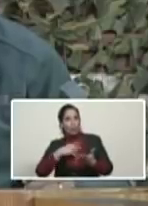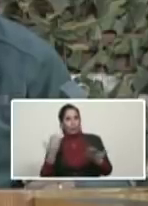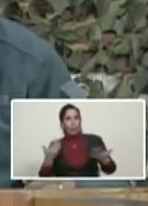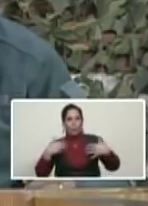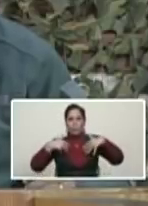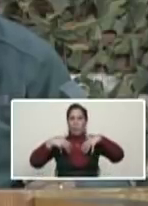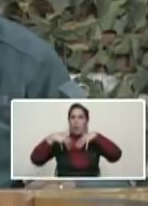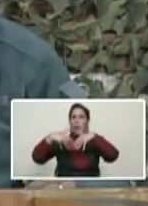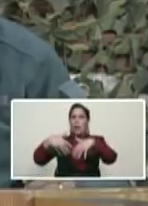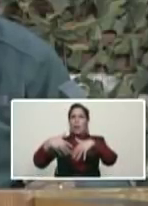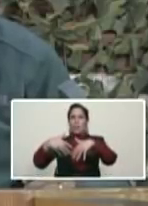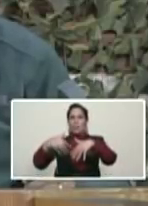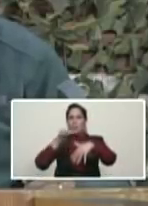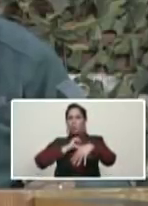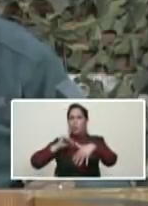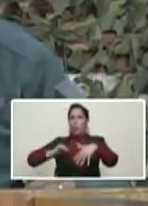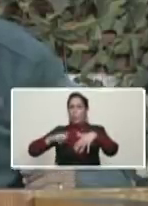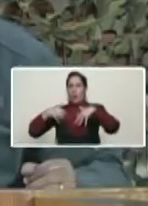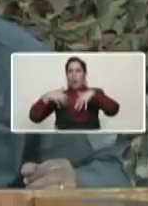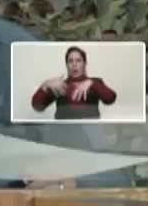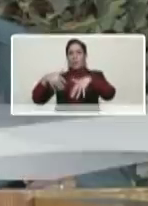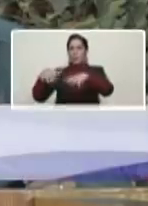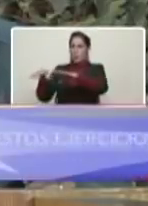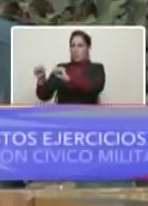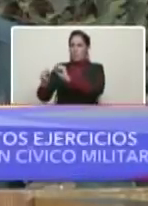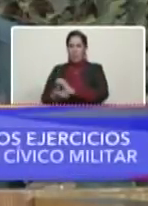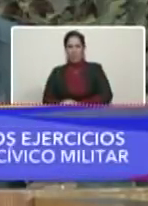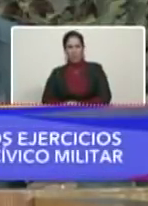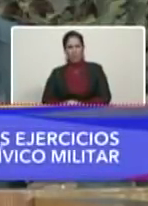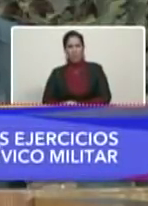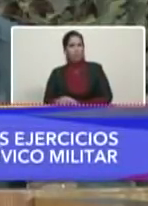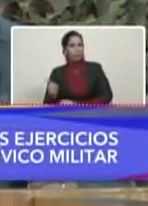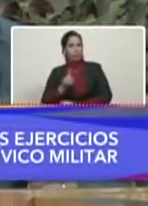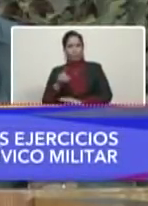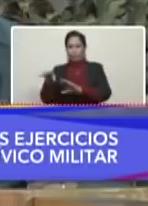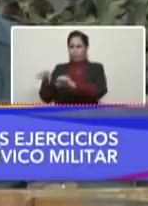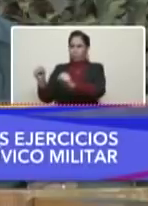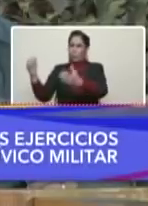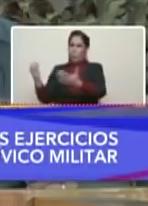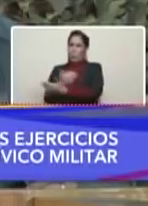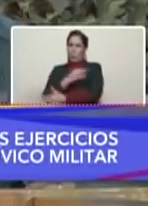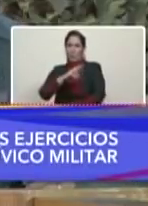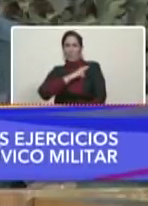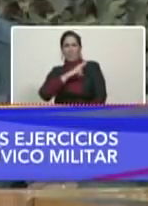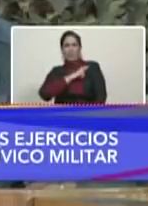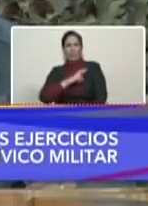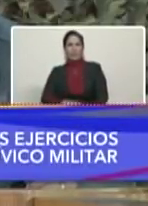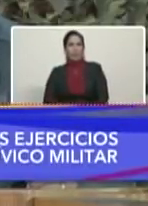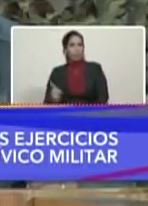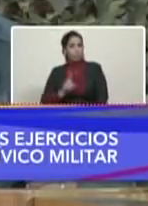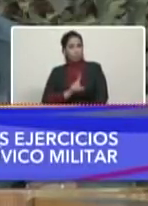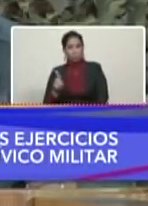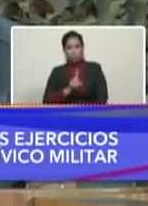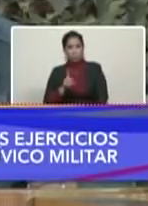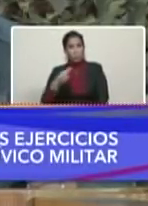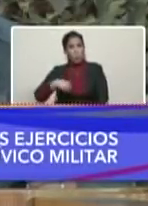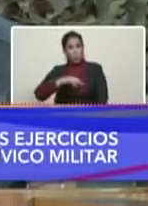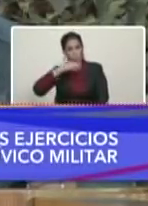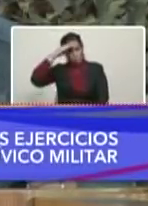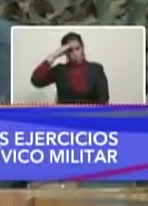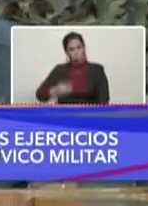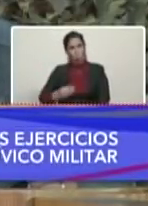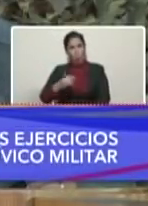ejército, no somos una fuerza armada imperialista, colonialista, racista. No, somos una fuerza